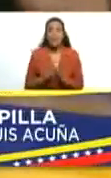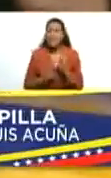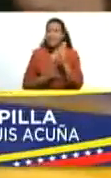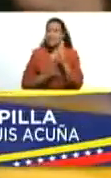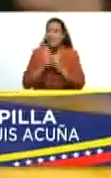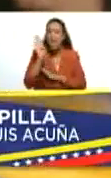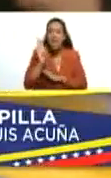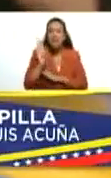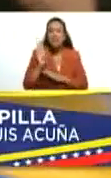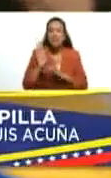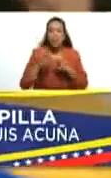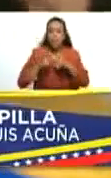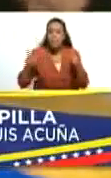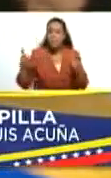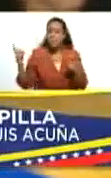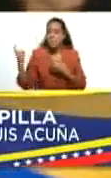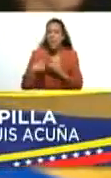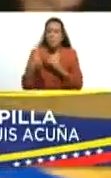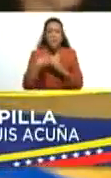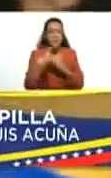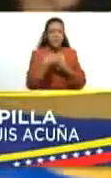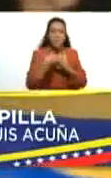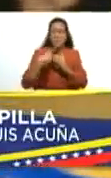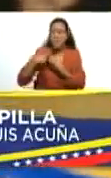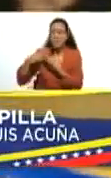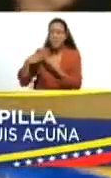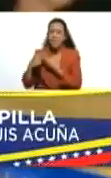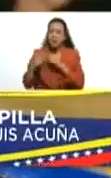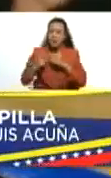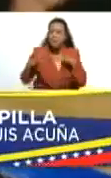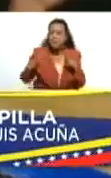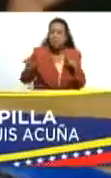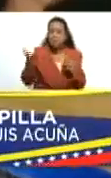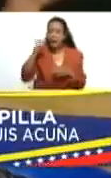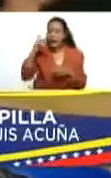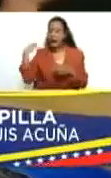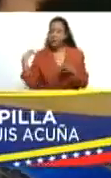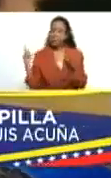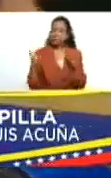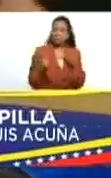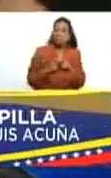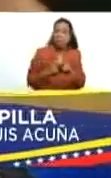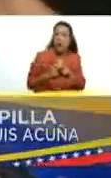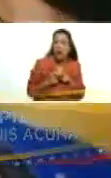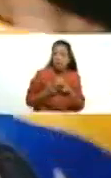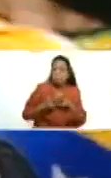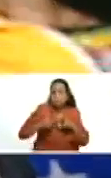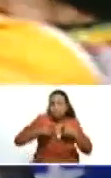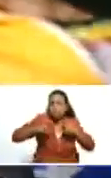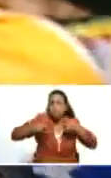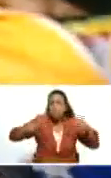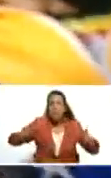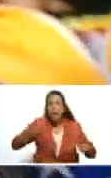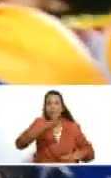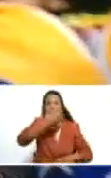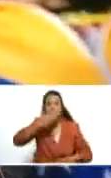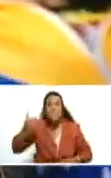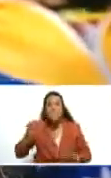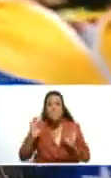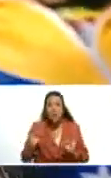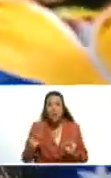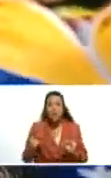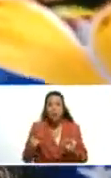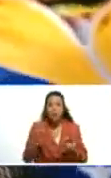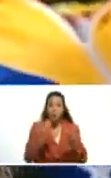crecimiento de la matrícula estudiantil universitaria, en la mejoría de